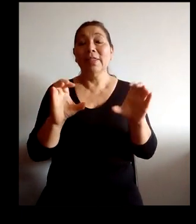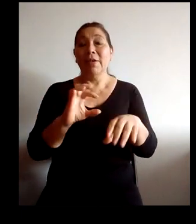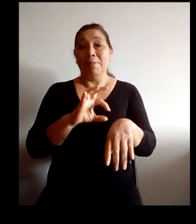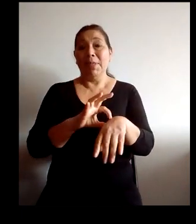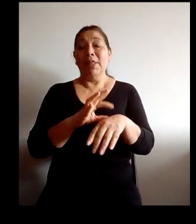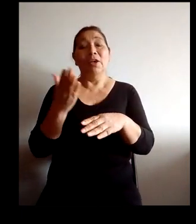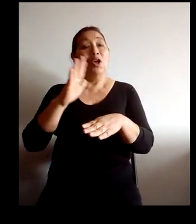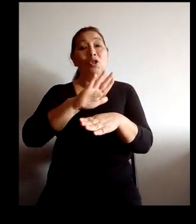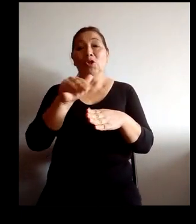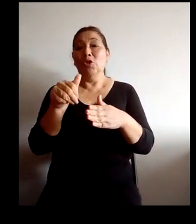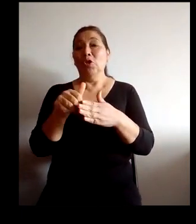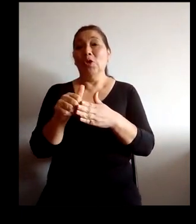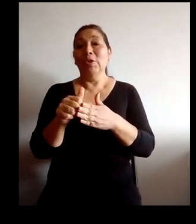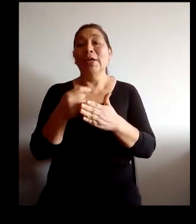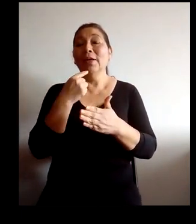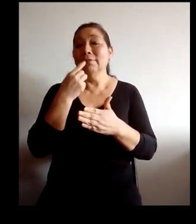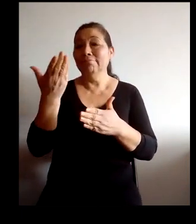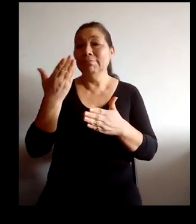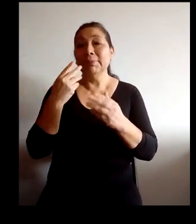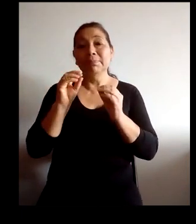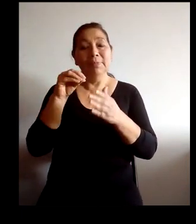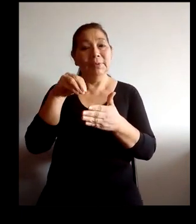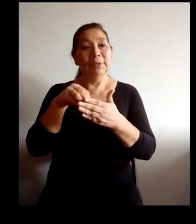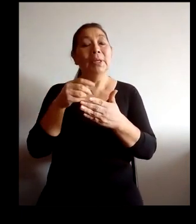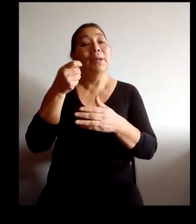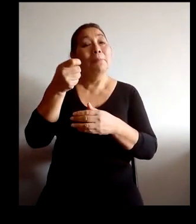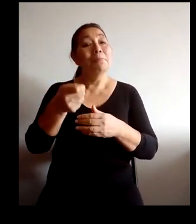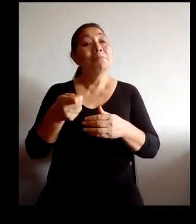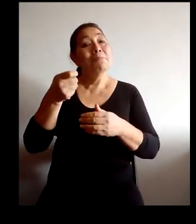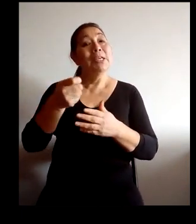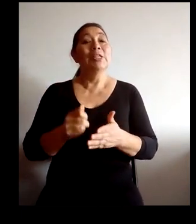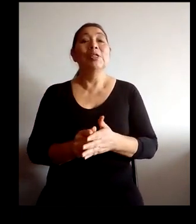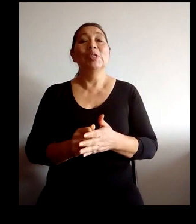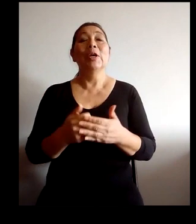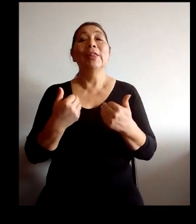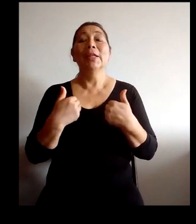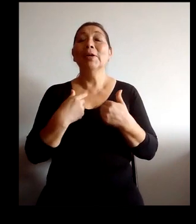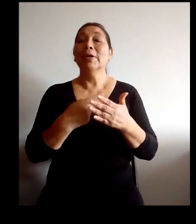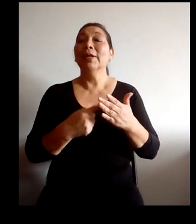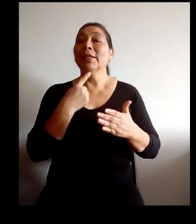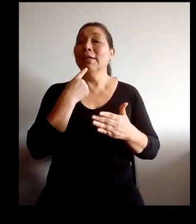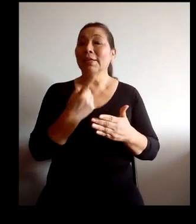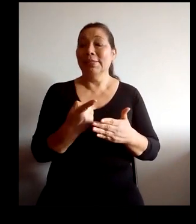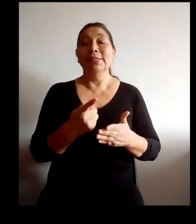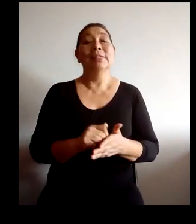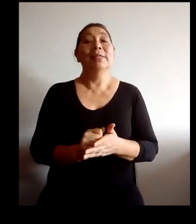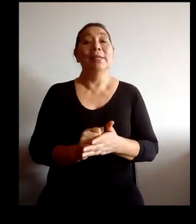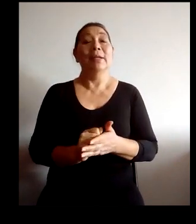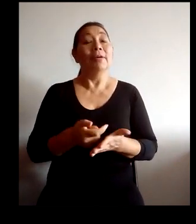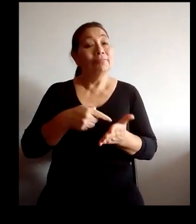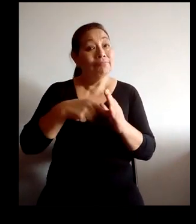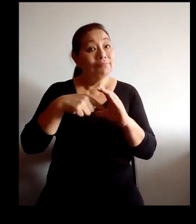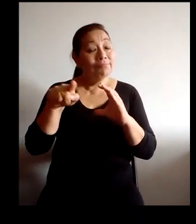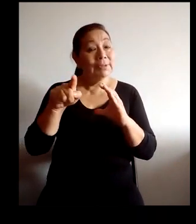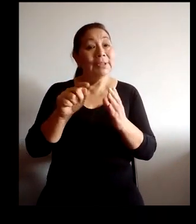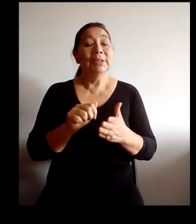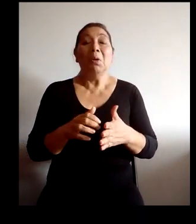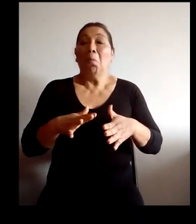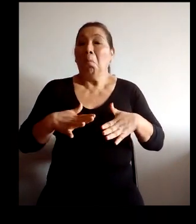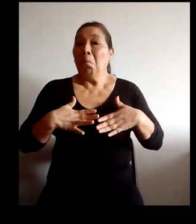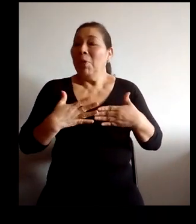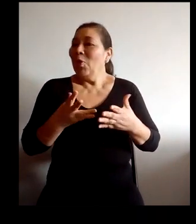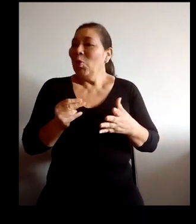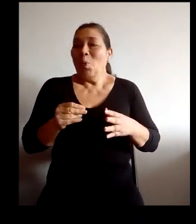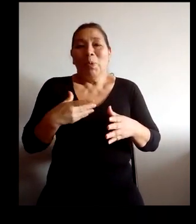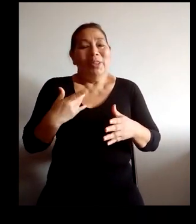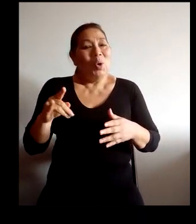de que el hecho de que emite, en este caso se prohíba, de que no se puede utilizar certificados médicos emitidos por el Hospital Administrativo de Salud, sería un perjuicio en